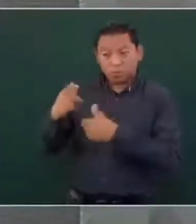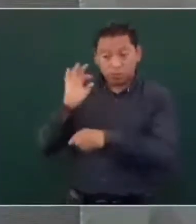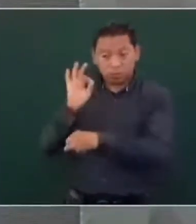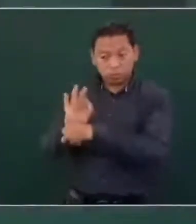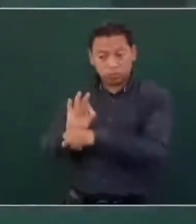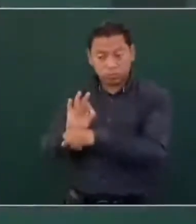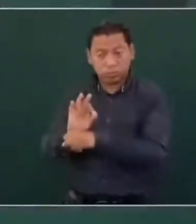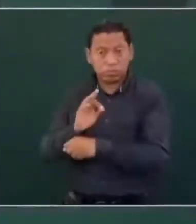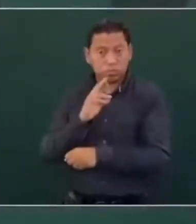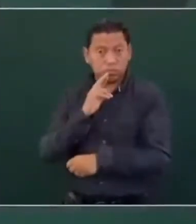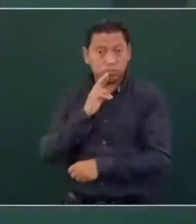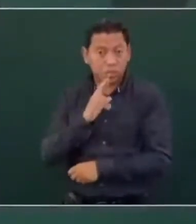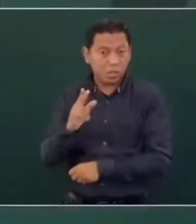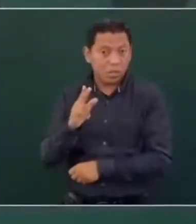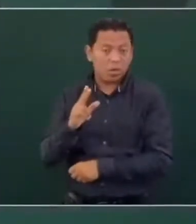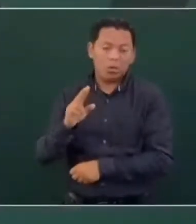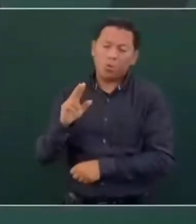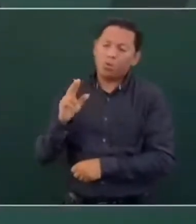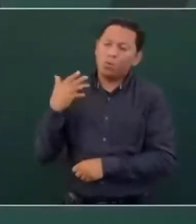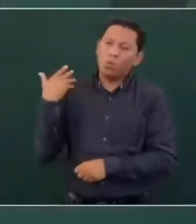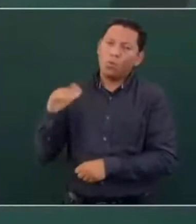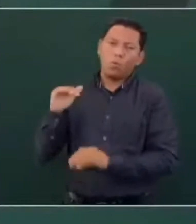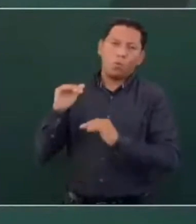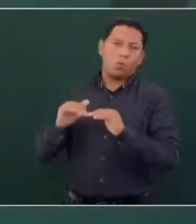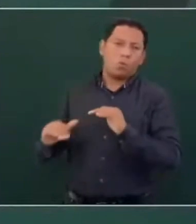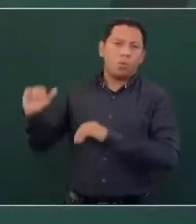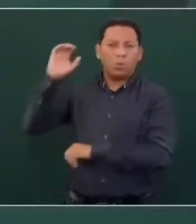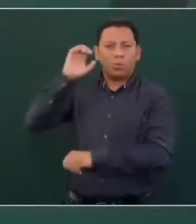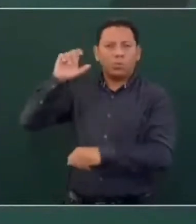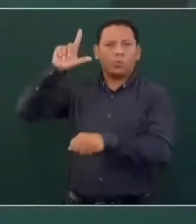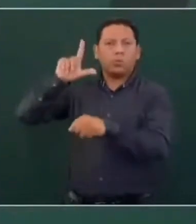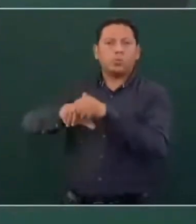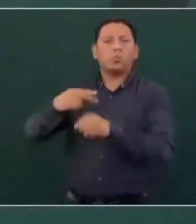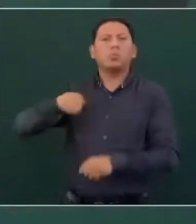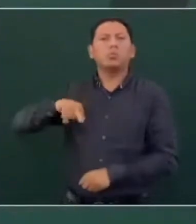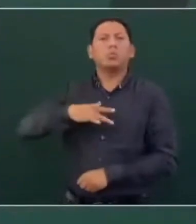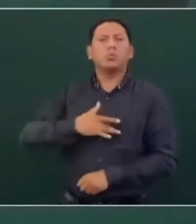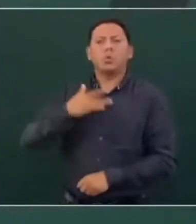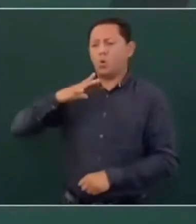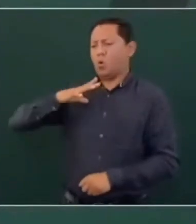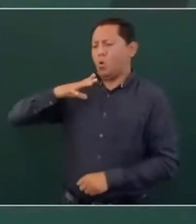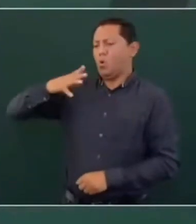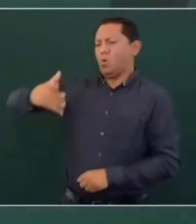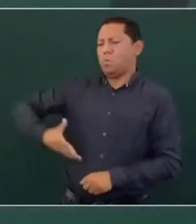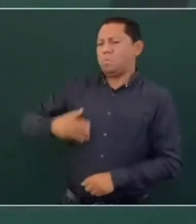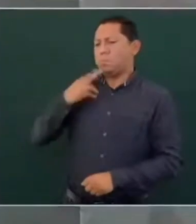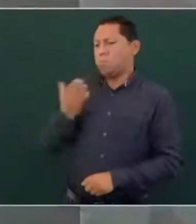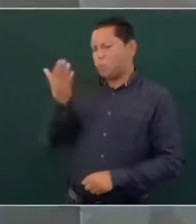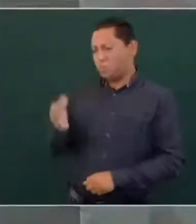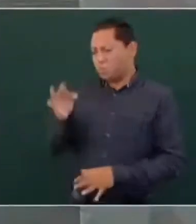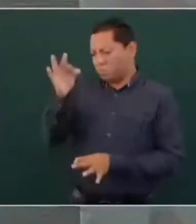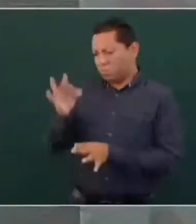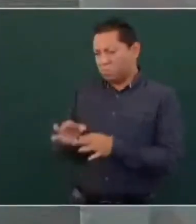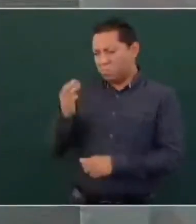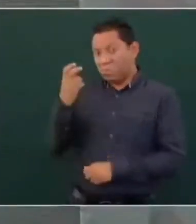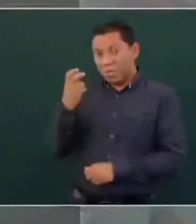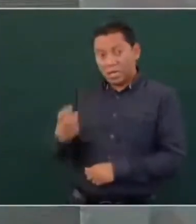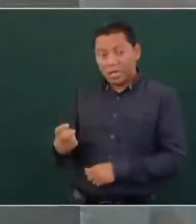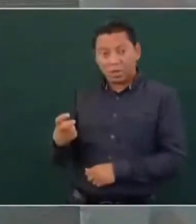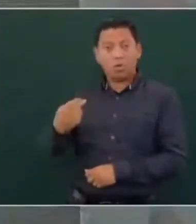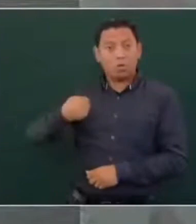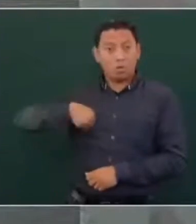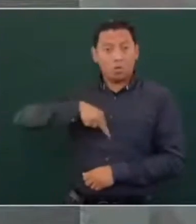Y es una gran herencia cultural que debemos de sentirnos orgullosos, porque es lo que nos da identidad.